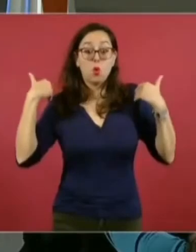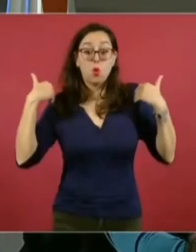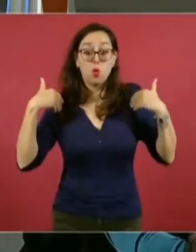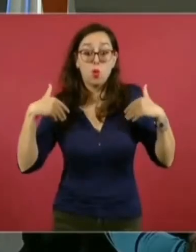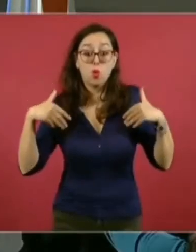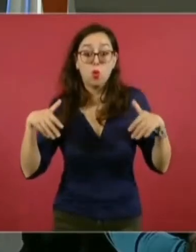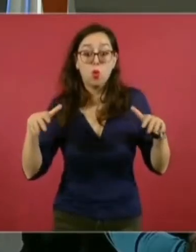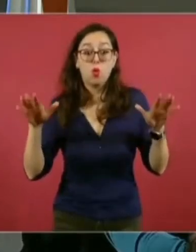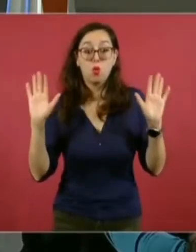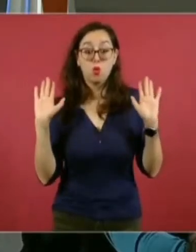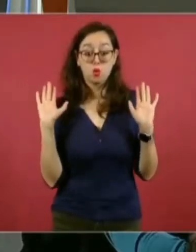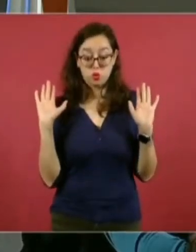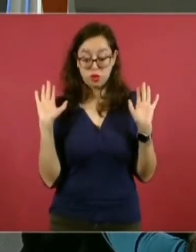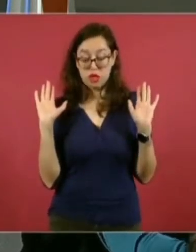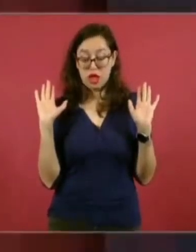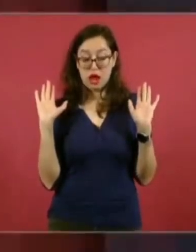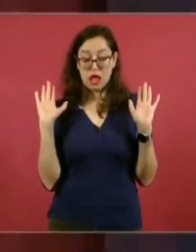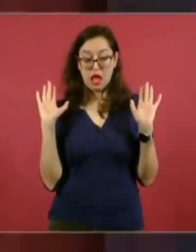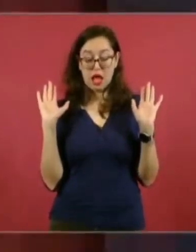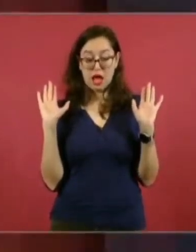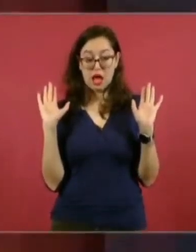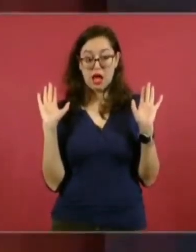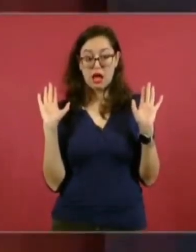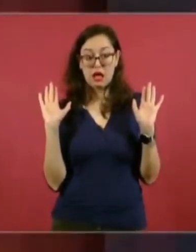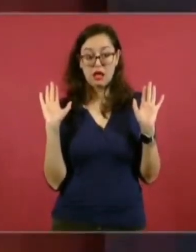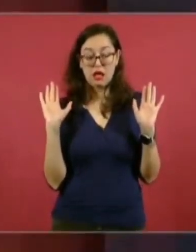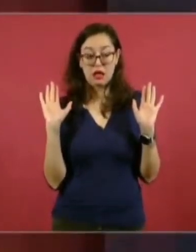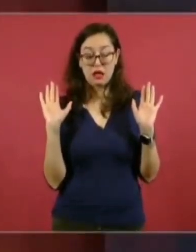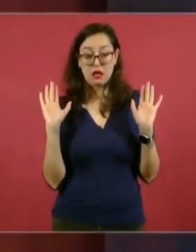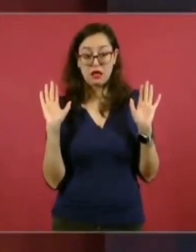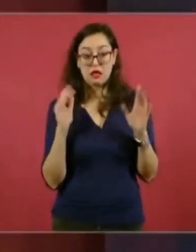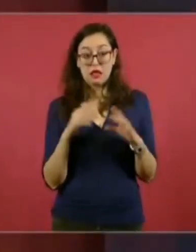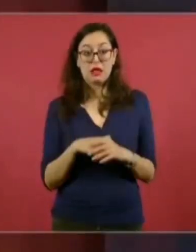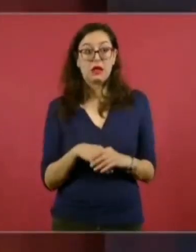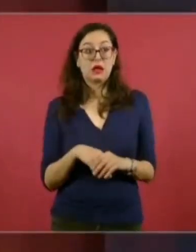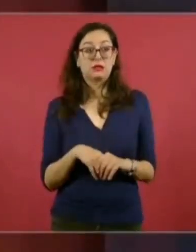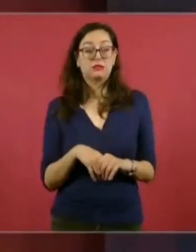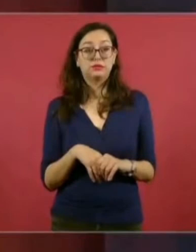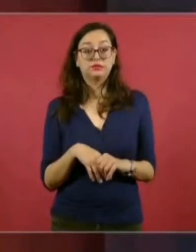habría quejado el capo, quien irónicamente no es, repite,